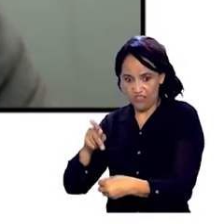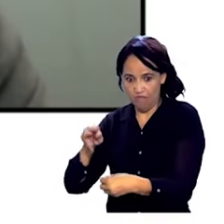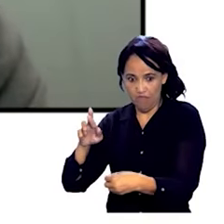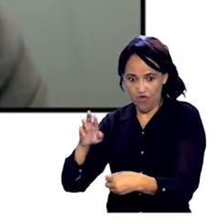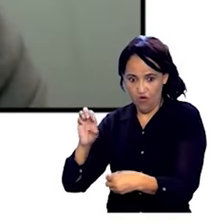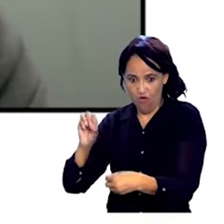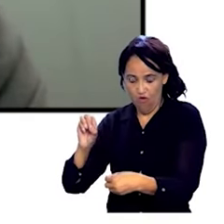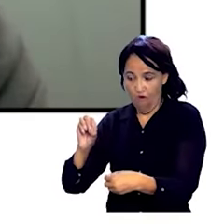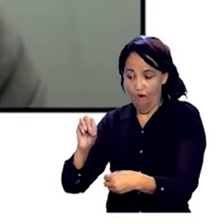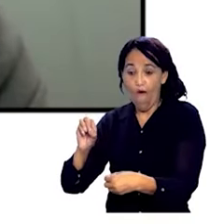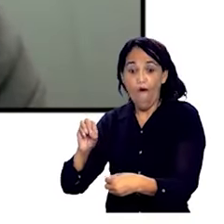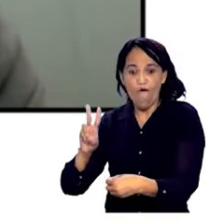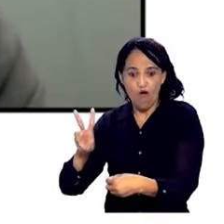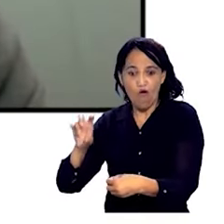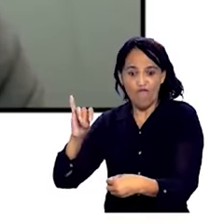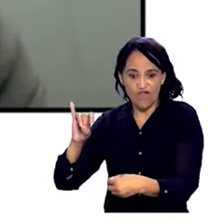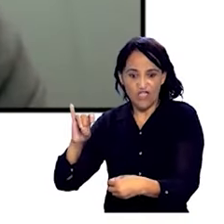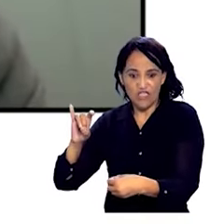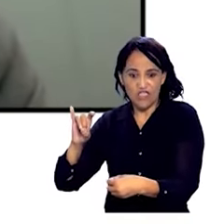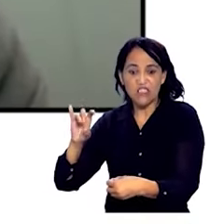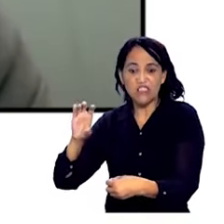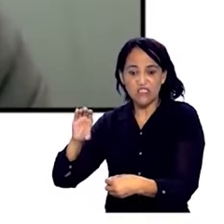minario siendo